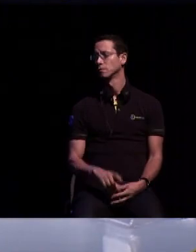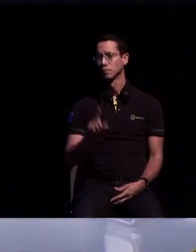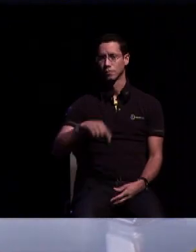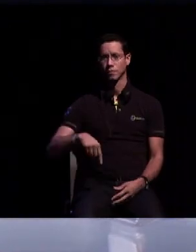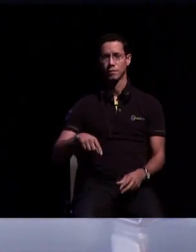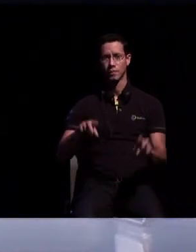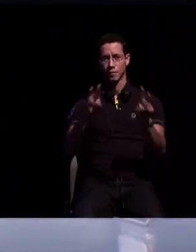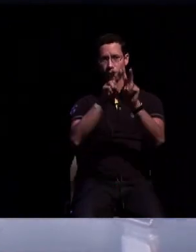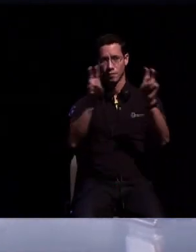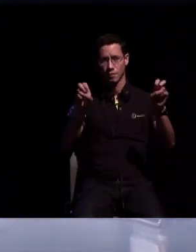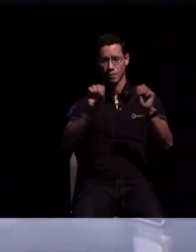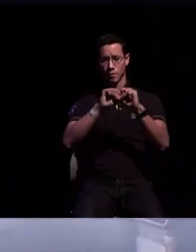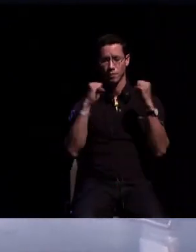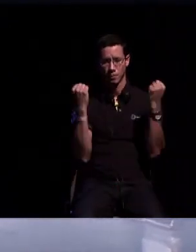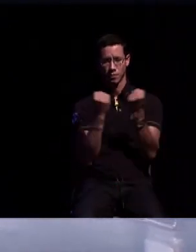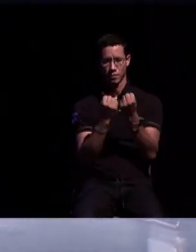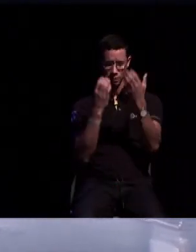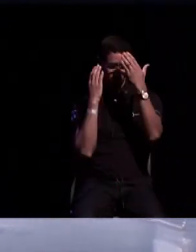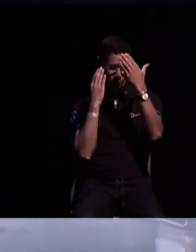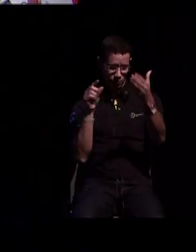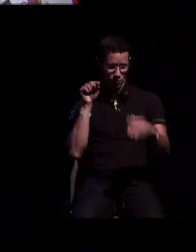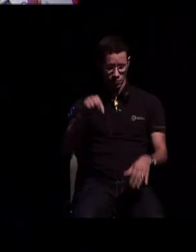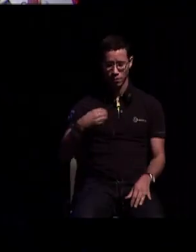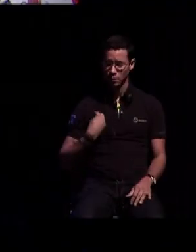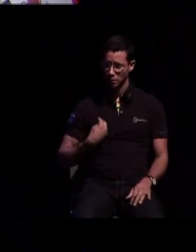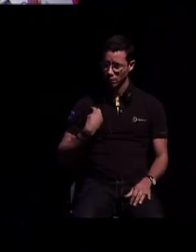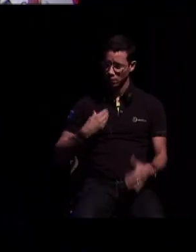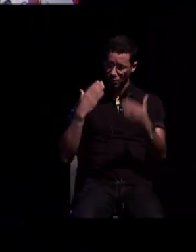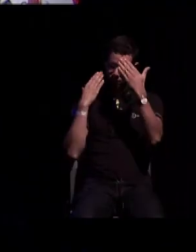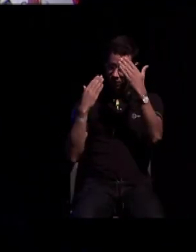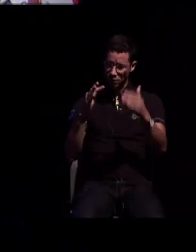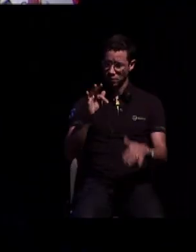seminario. Gracias por estar aquí, gracias Freya,